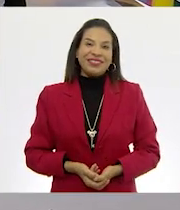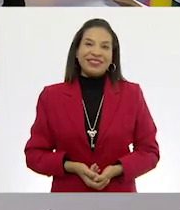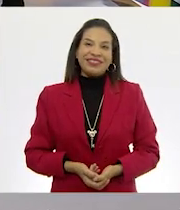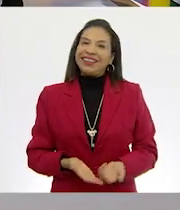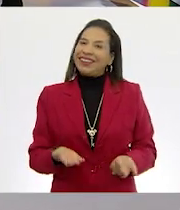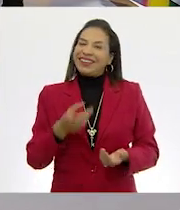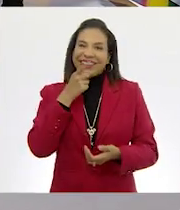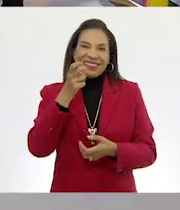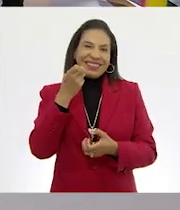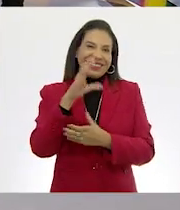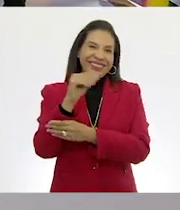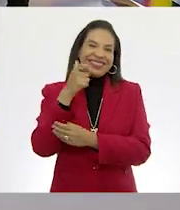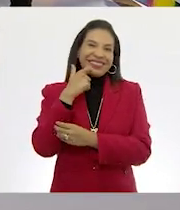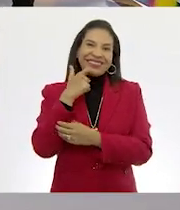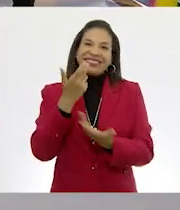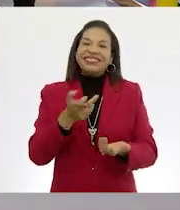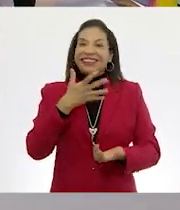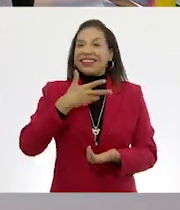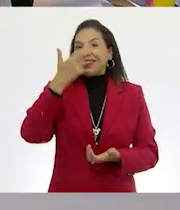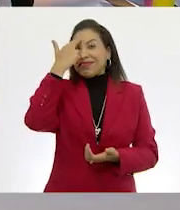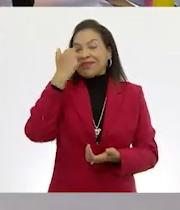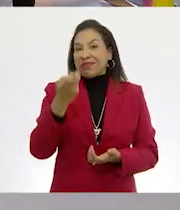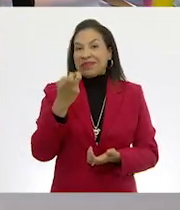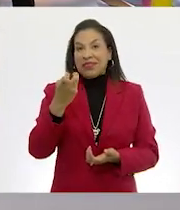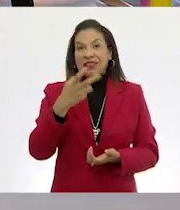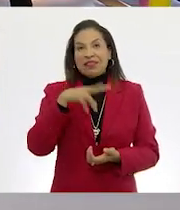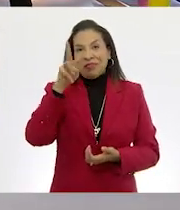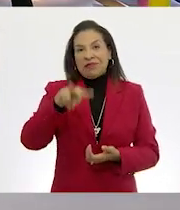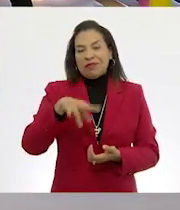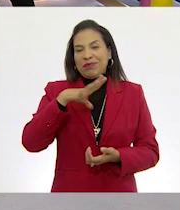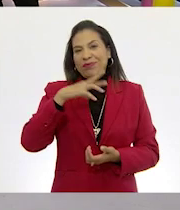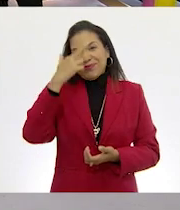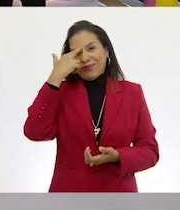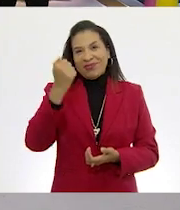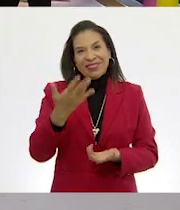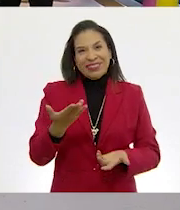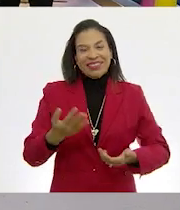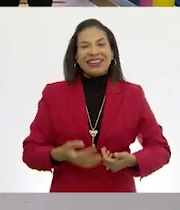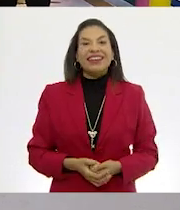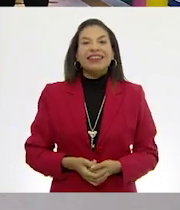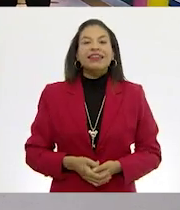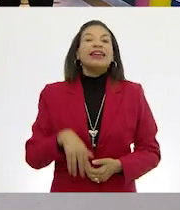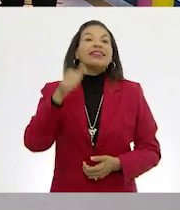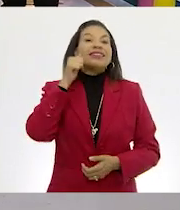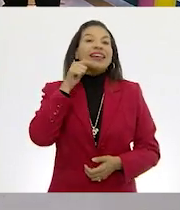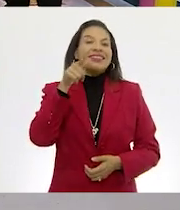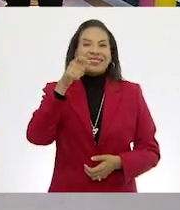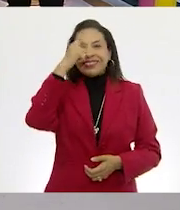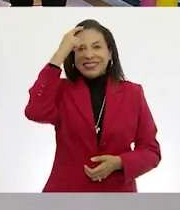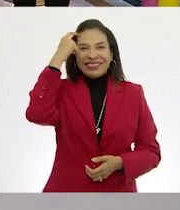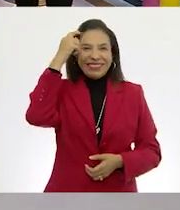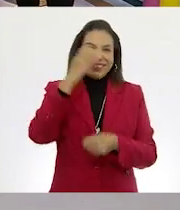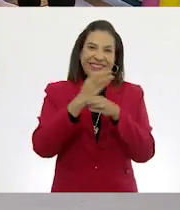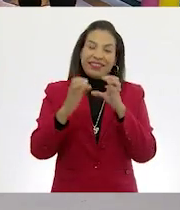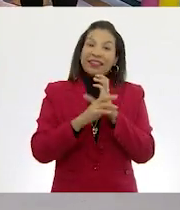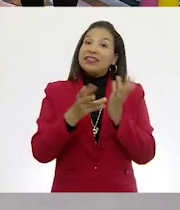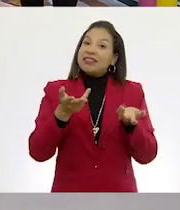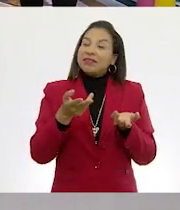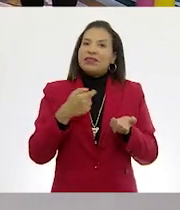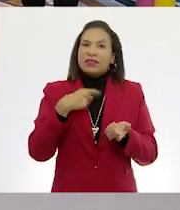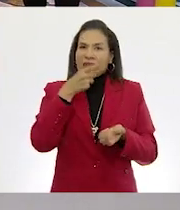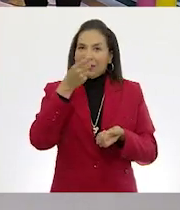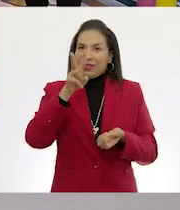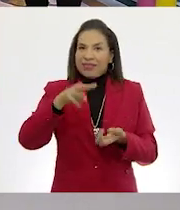Ay, Ton. Tienes razón, ¿eh? Eso sí es verdad. Siempre con tus ocurrencias. Aunque